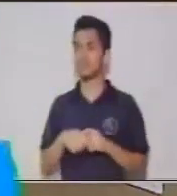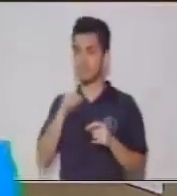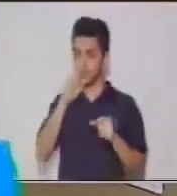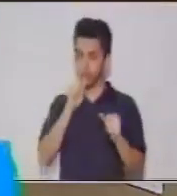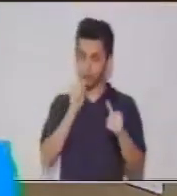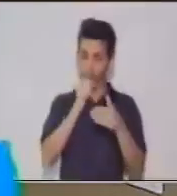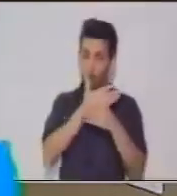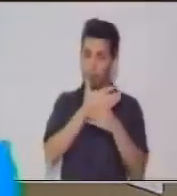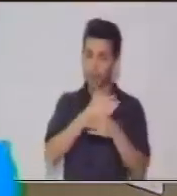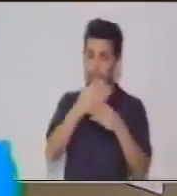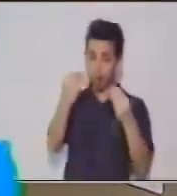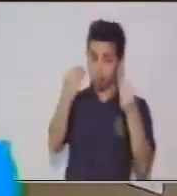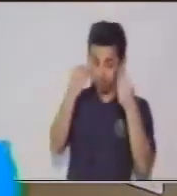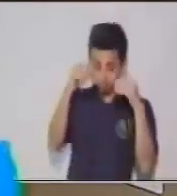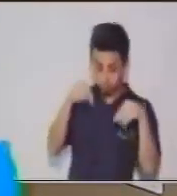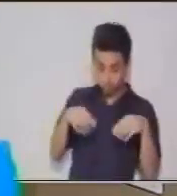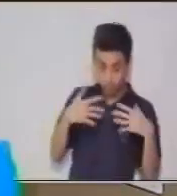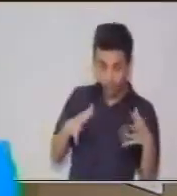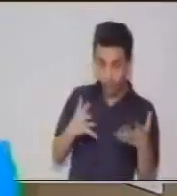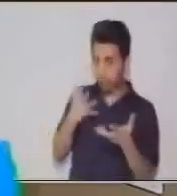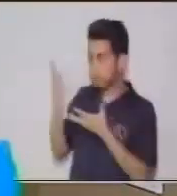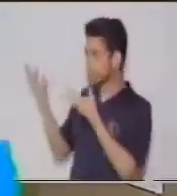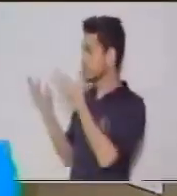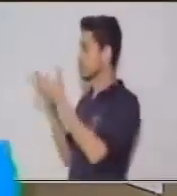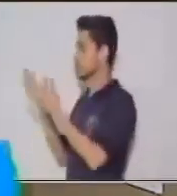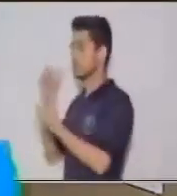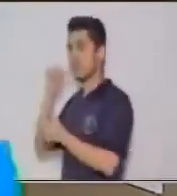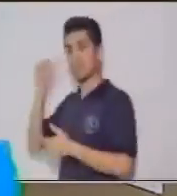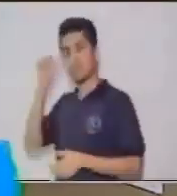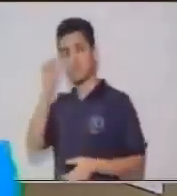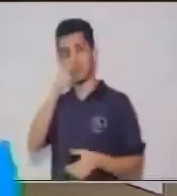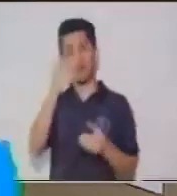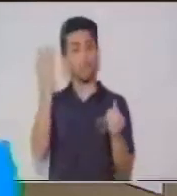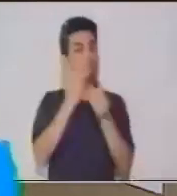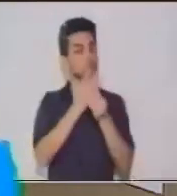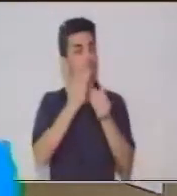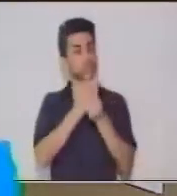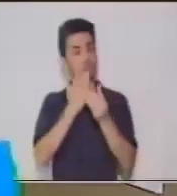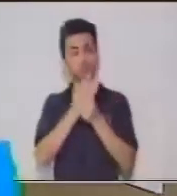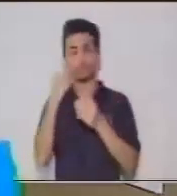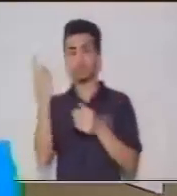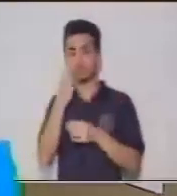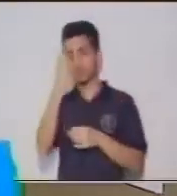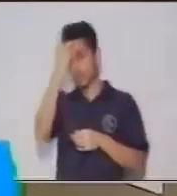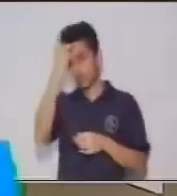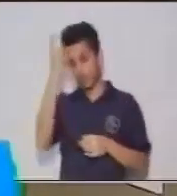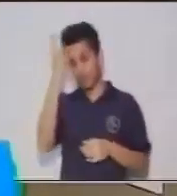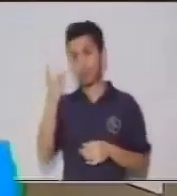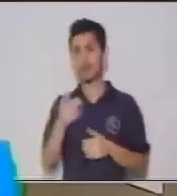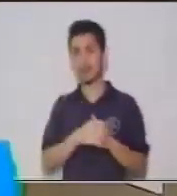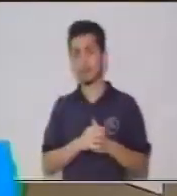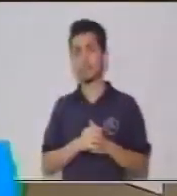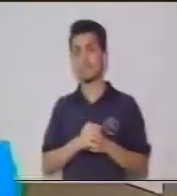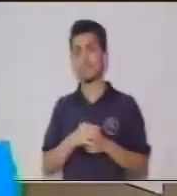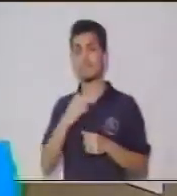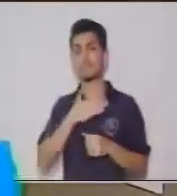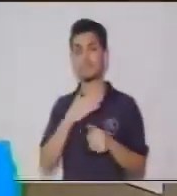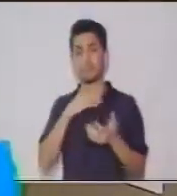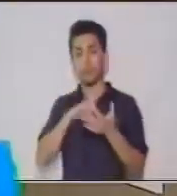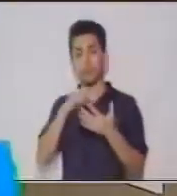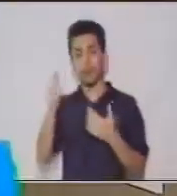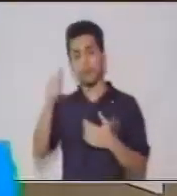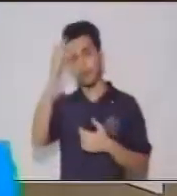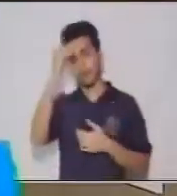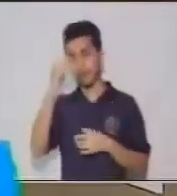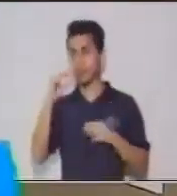con un adulto lo aprendido. Guarda tus trabajos en el folder, en el portafolio del programa y